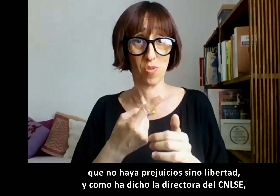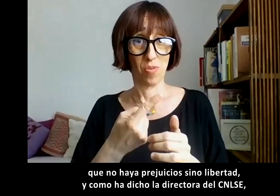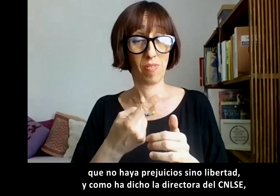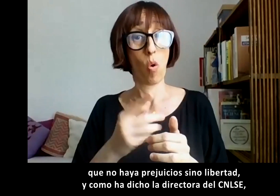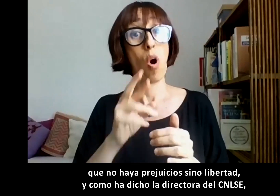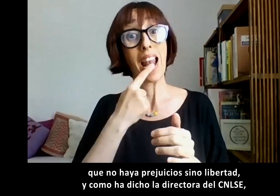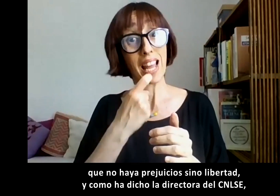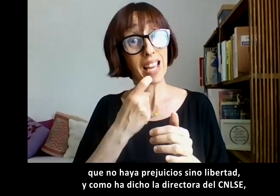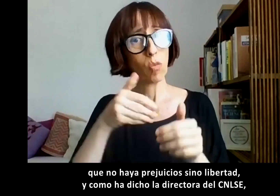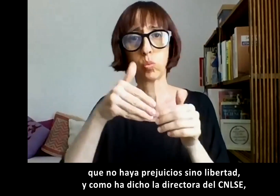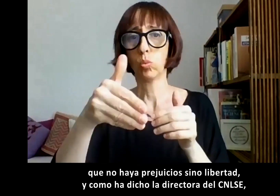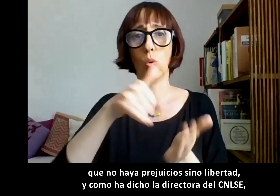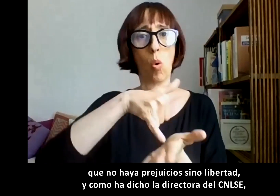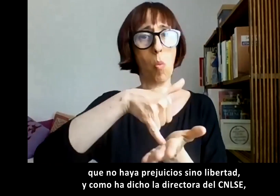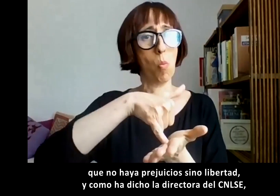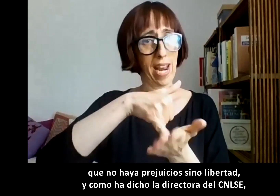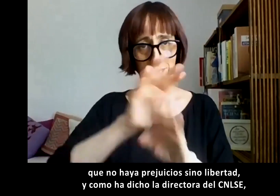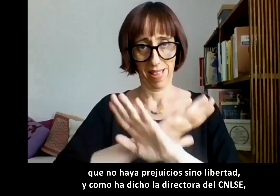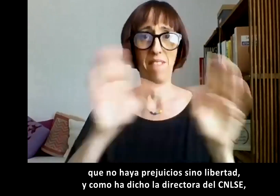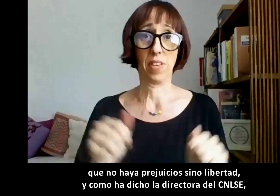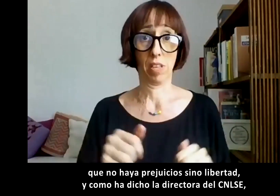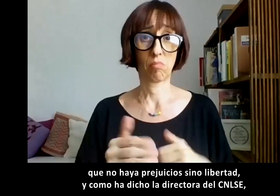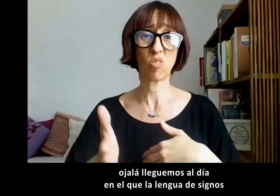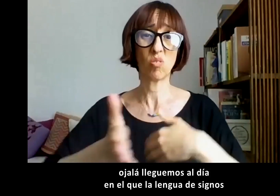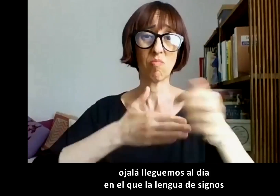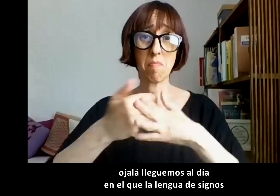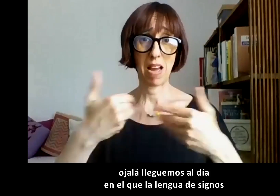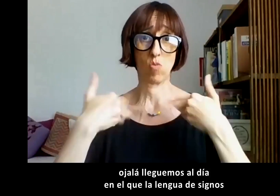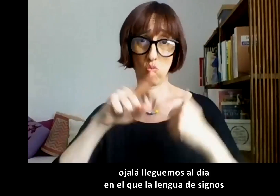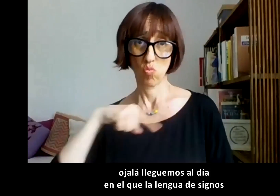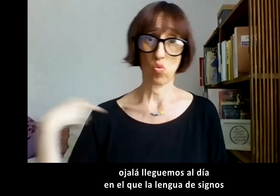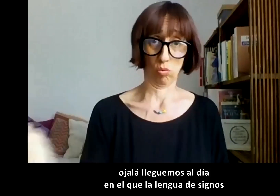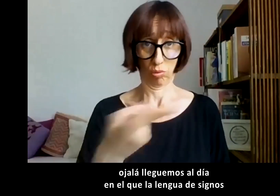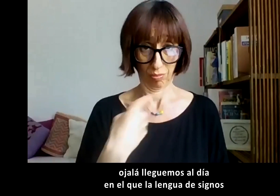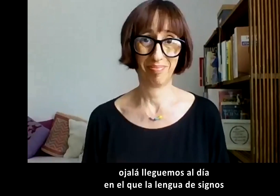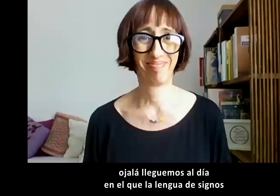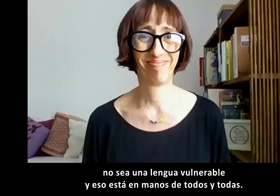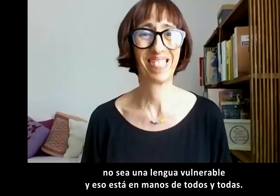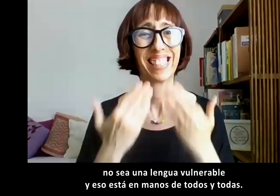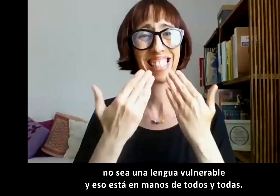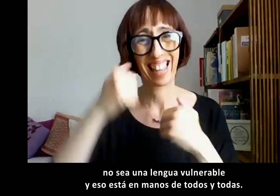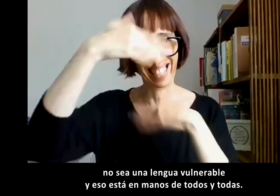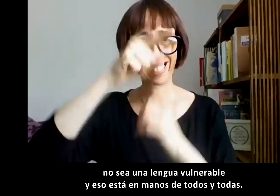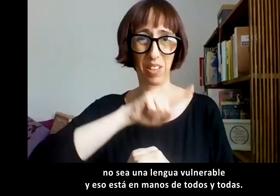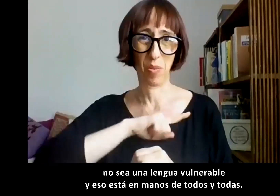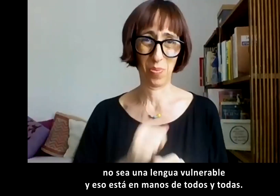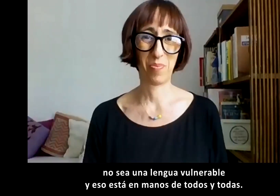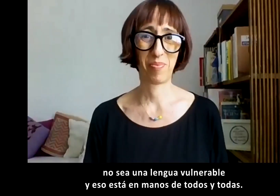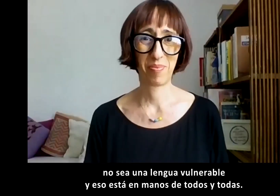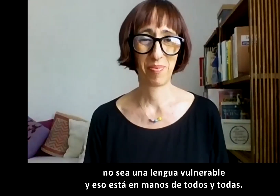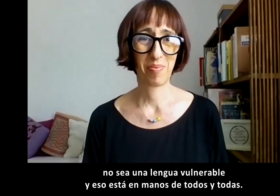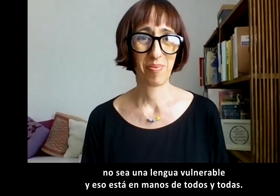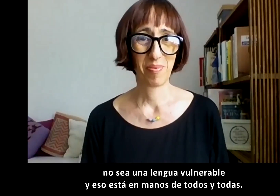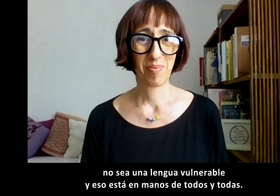libertad. Y, como ha dicho la directora del CENELSE, ojalá lleguemos a un día en el que la lengua de signos no sea una lengua vulnerable. Y eso